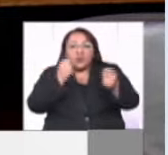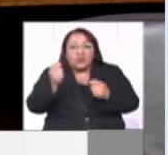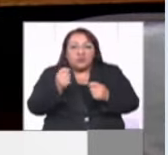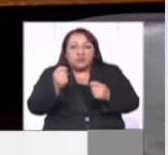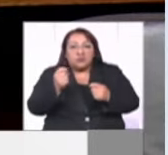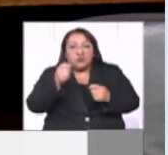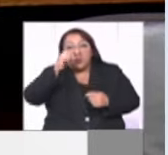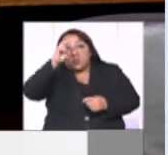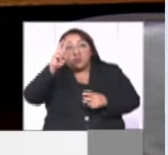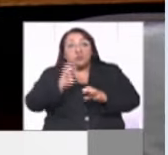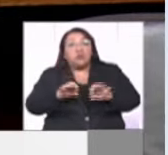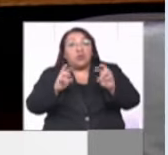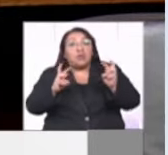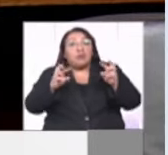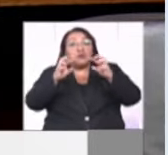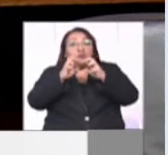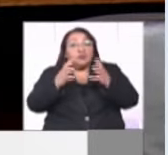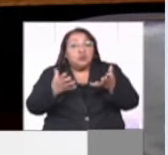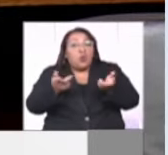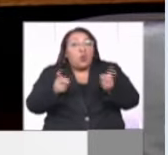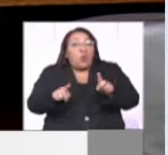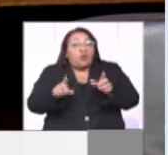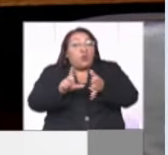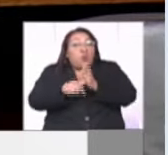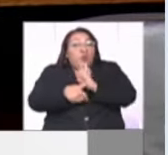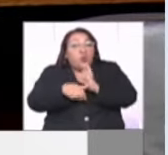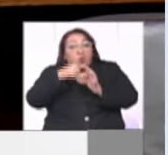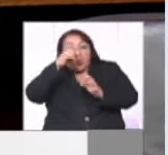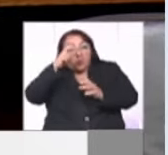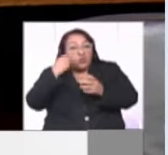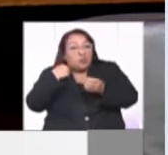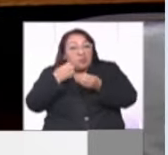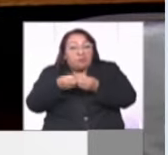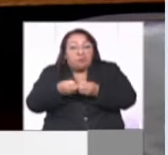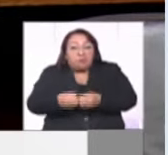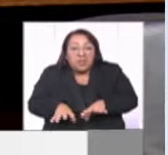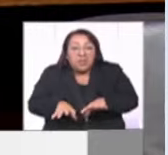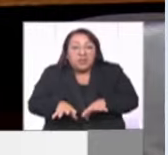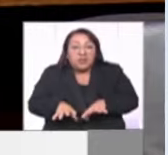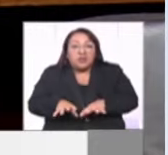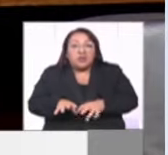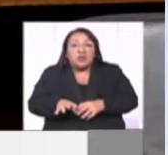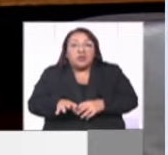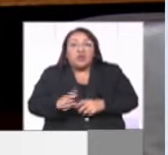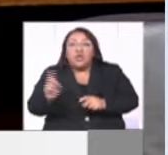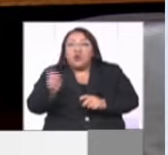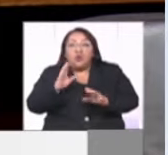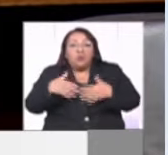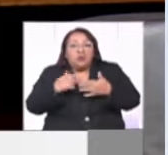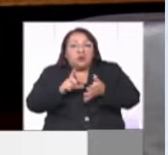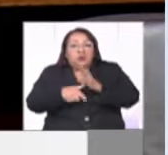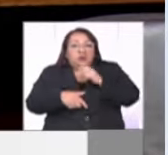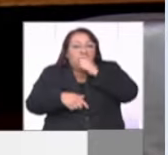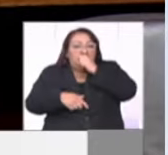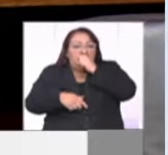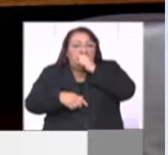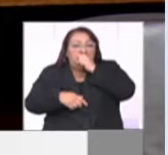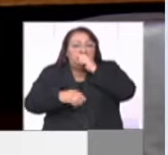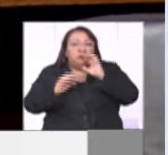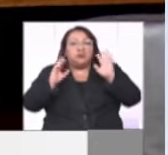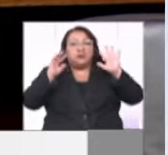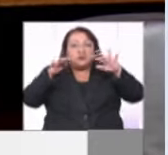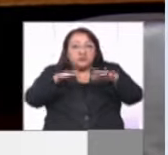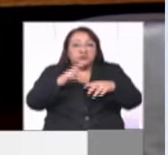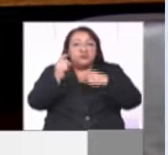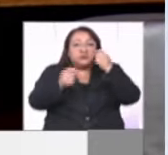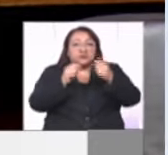del Cusco, presidente. Y después, cuando el Cusco pierda su capacidad de ser uno de los hubs turísticos